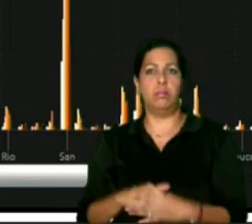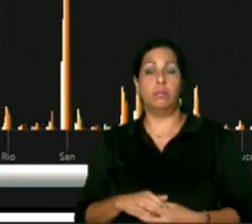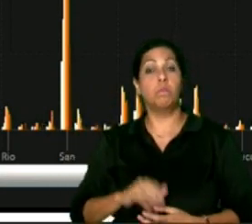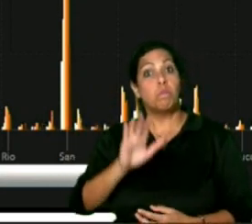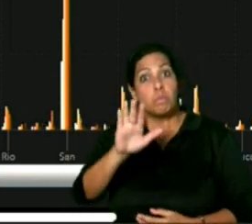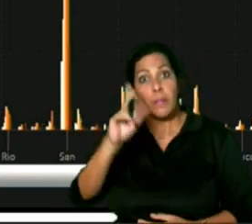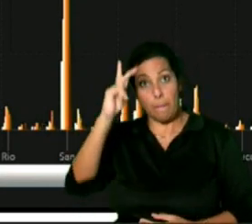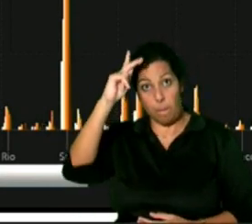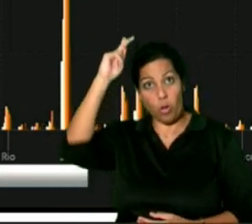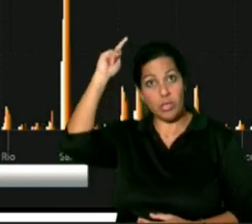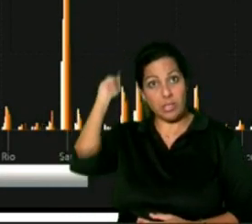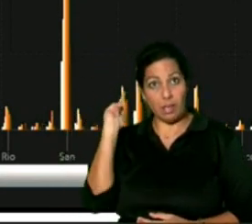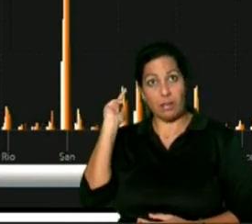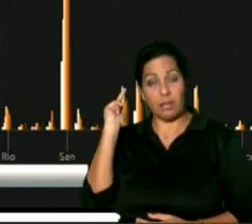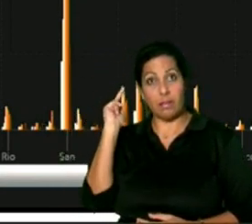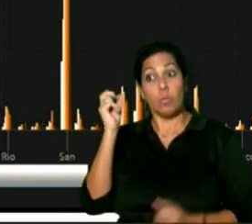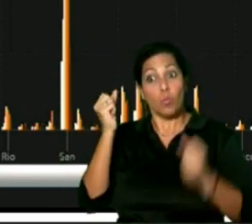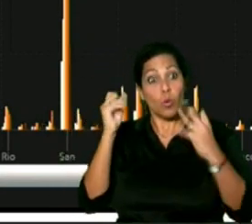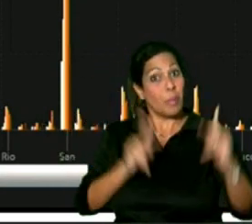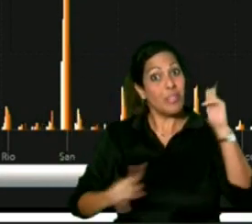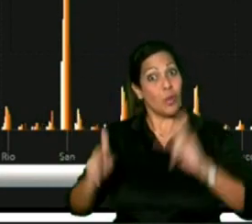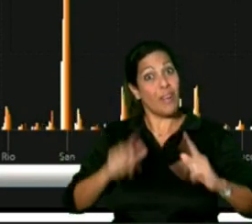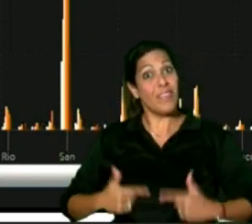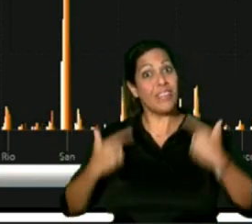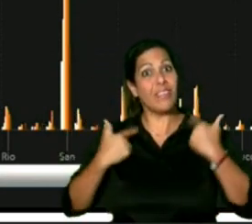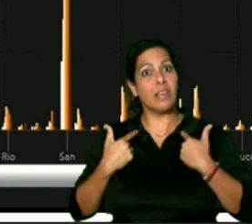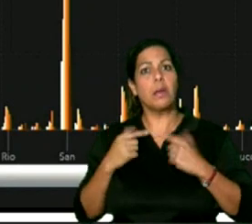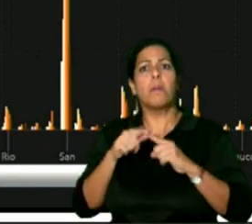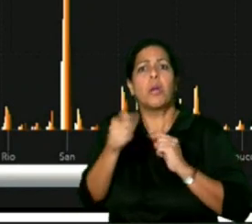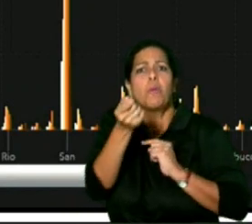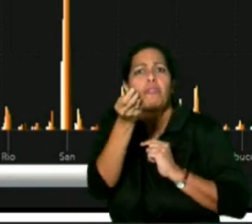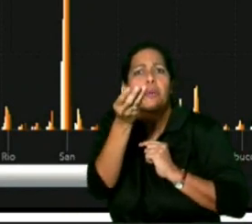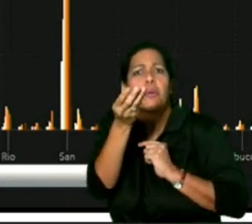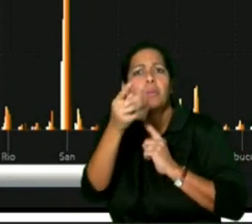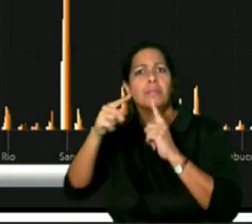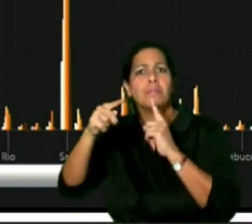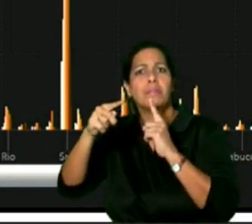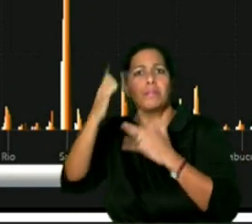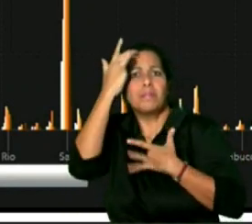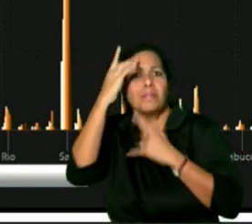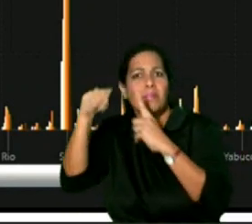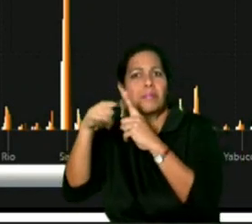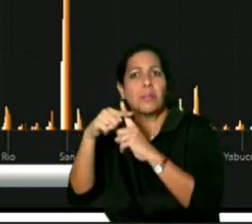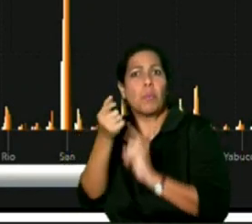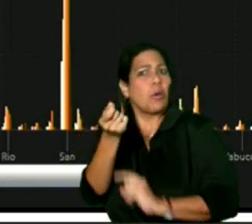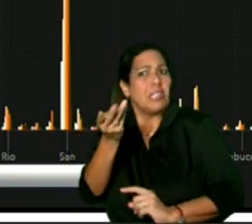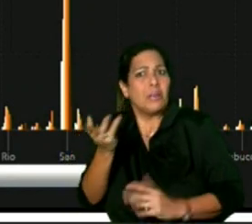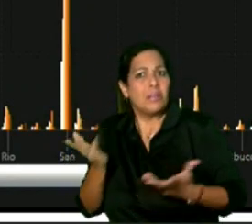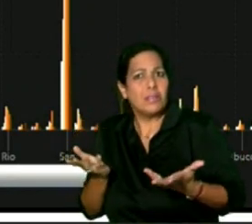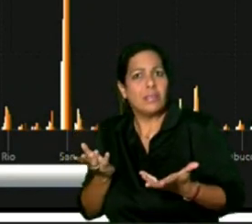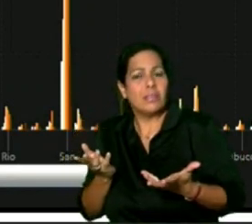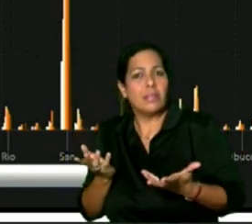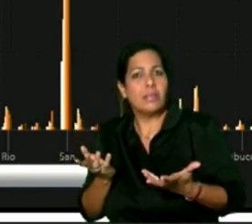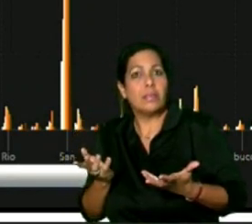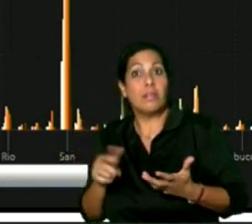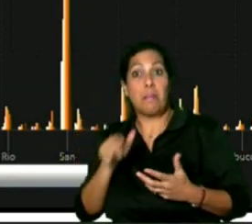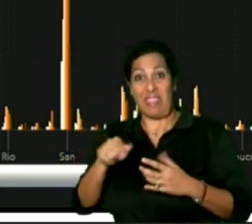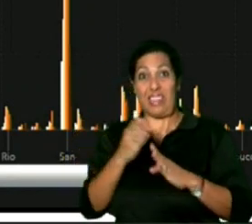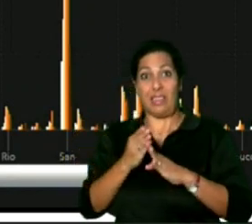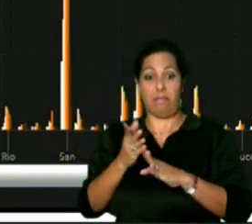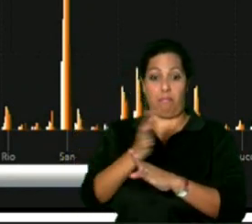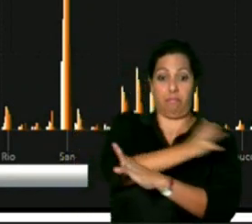habitantes, tiene muy pocos casos positivos en estos momentos. Y estamos mencionando aquí los últimos 14